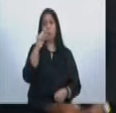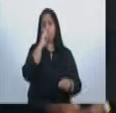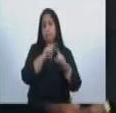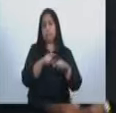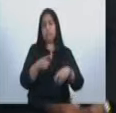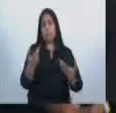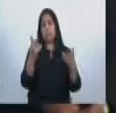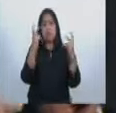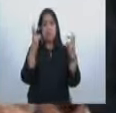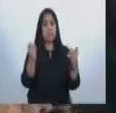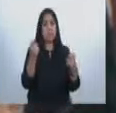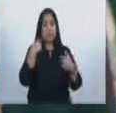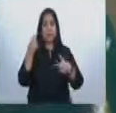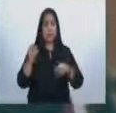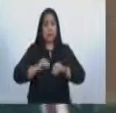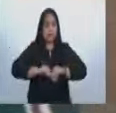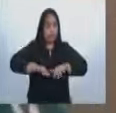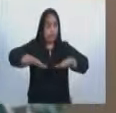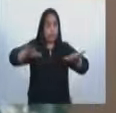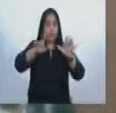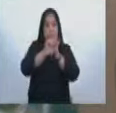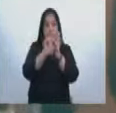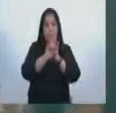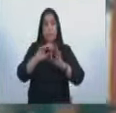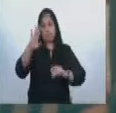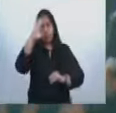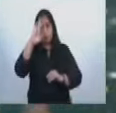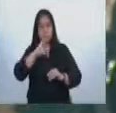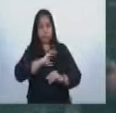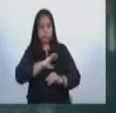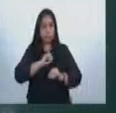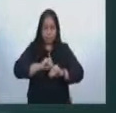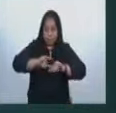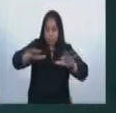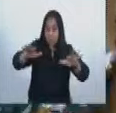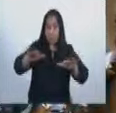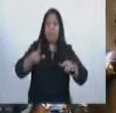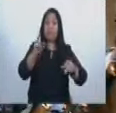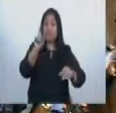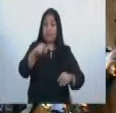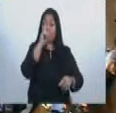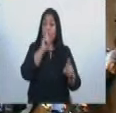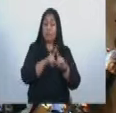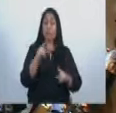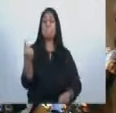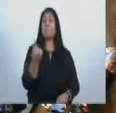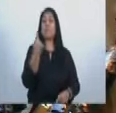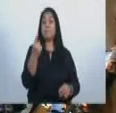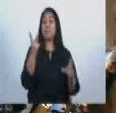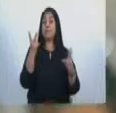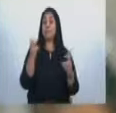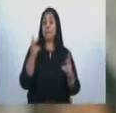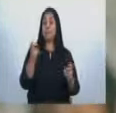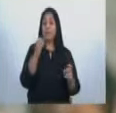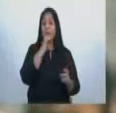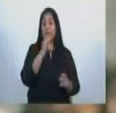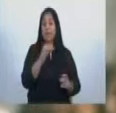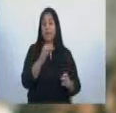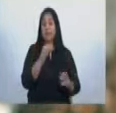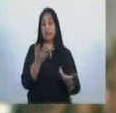términos de la de seguridad en las calles si no resolvemos uno de los problemas centrales en